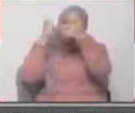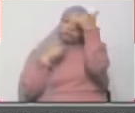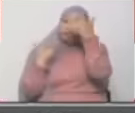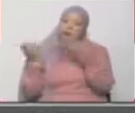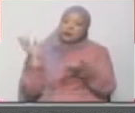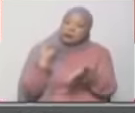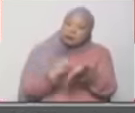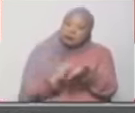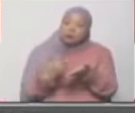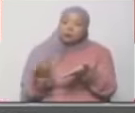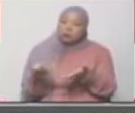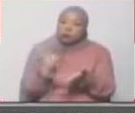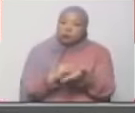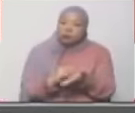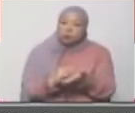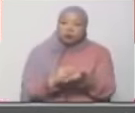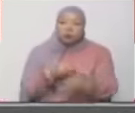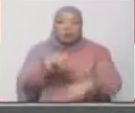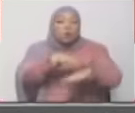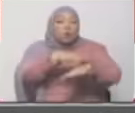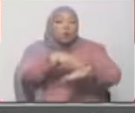siempre.